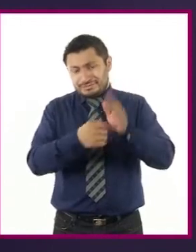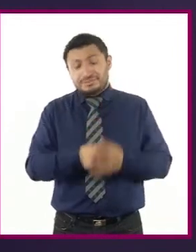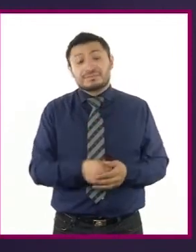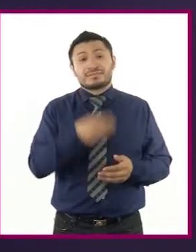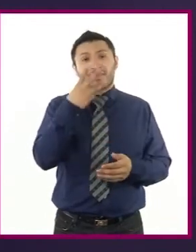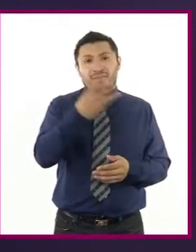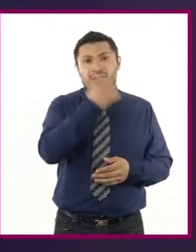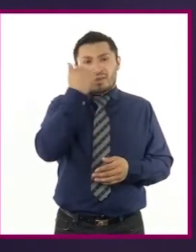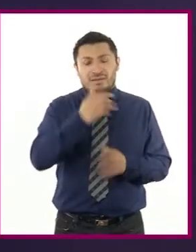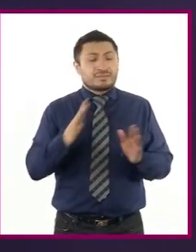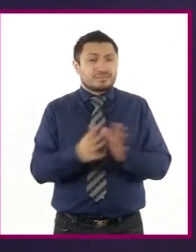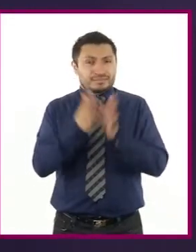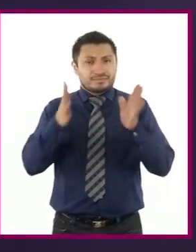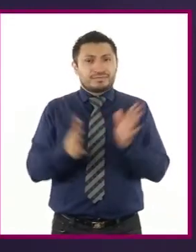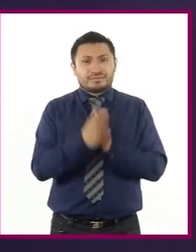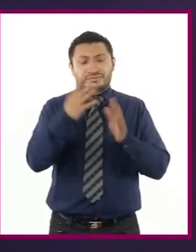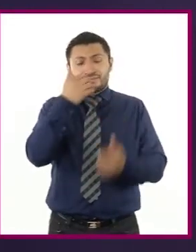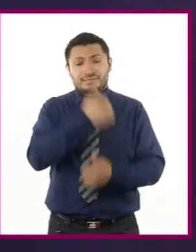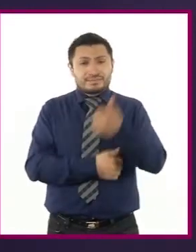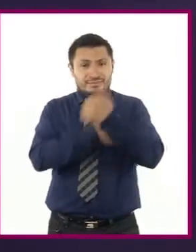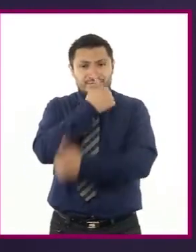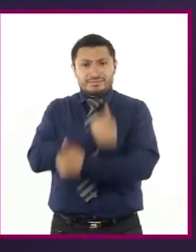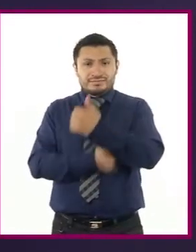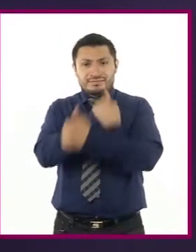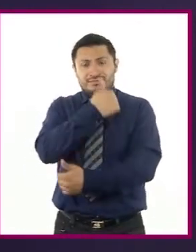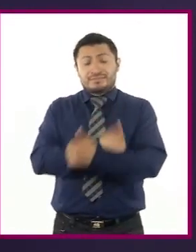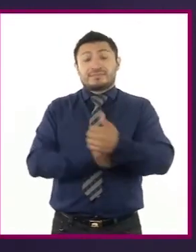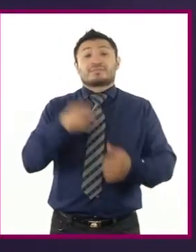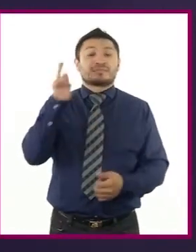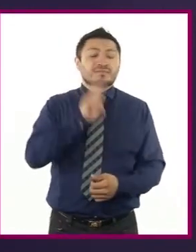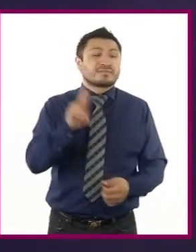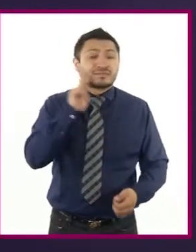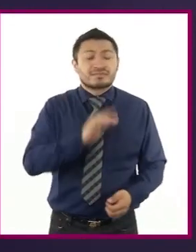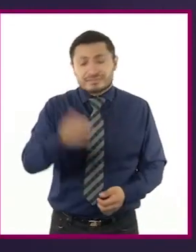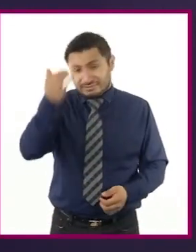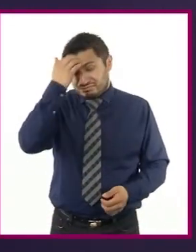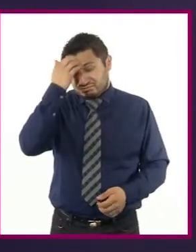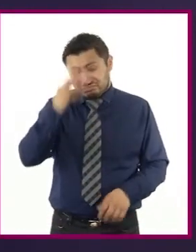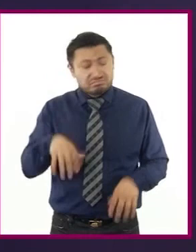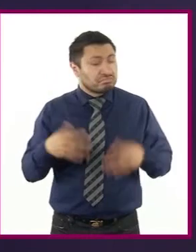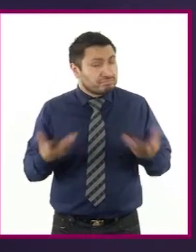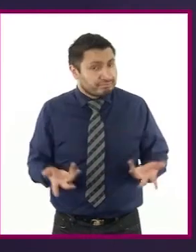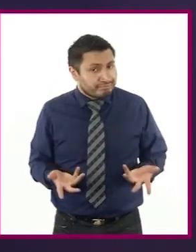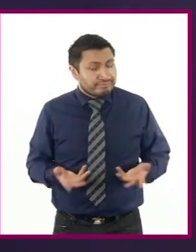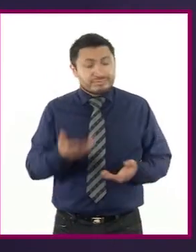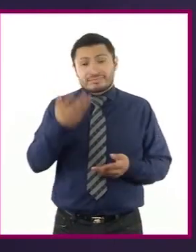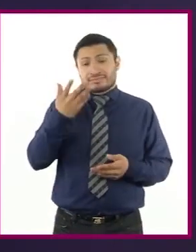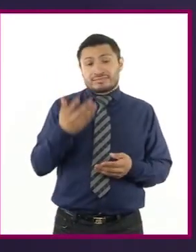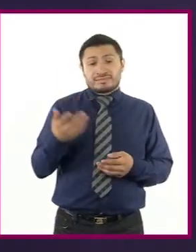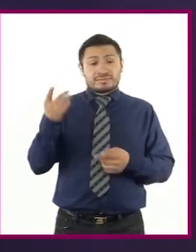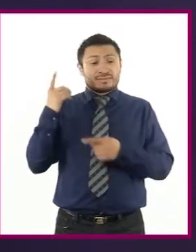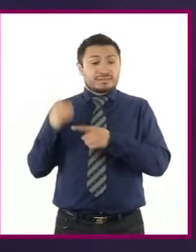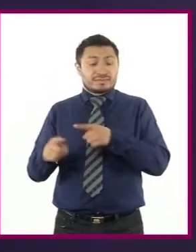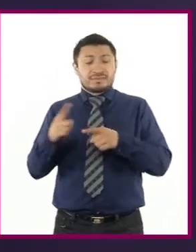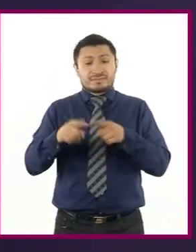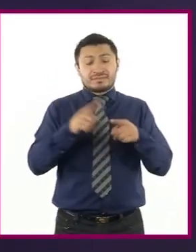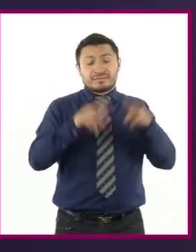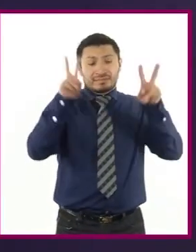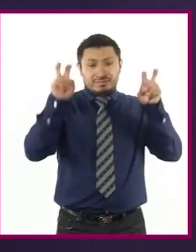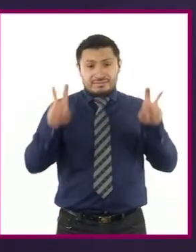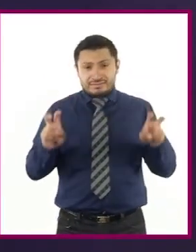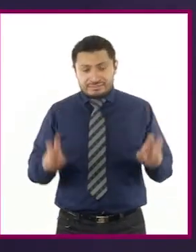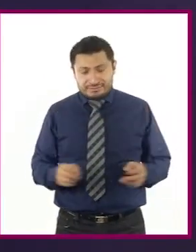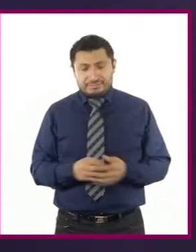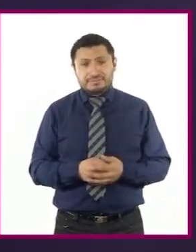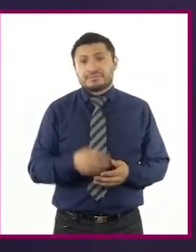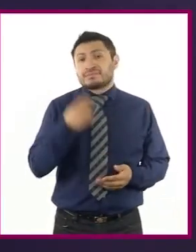Tres alumnos participaron en una competencia para probar sus conocimientos en 10 materias diferentes. Para ello, se